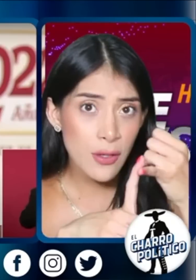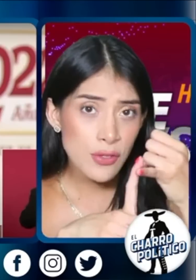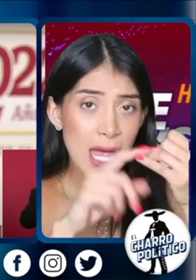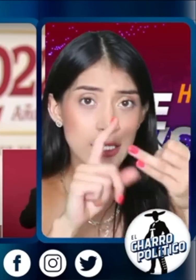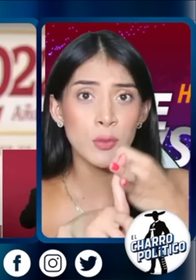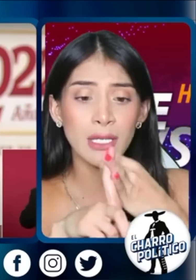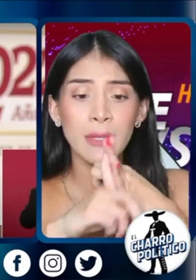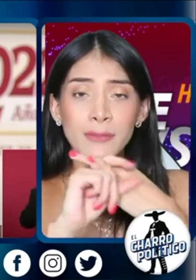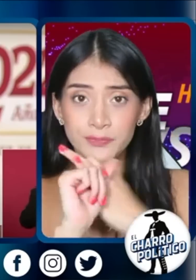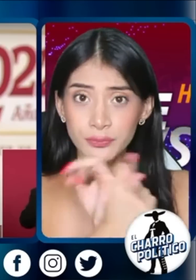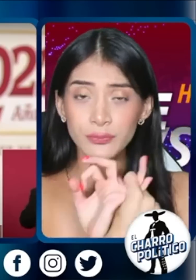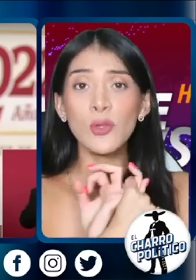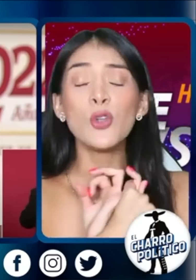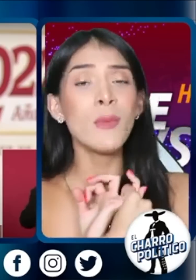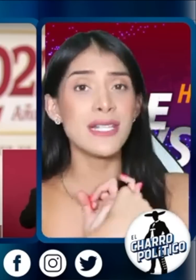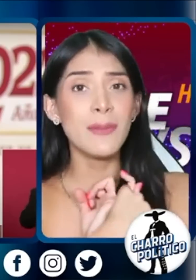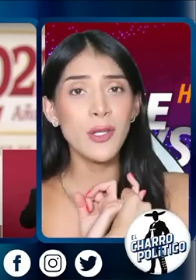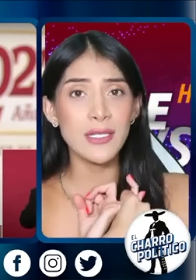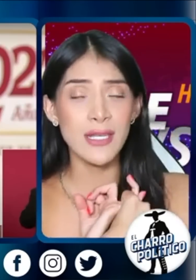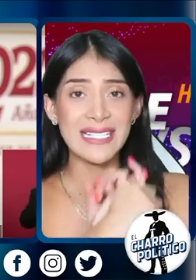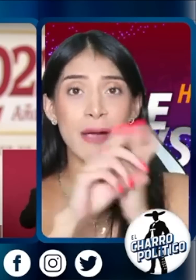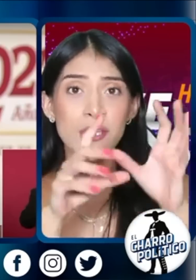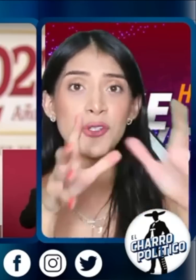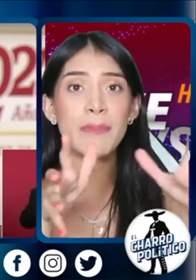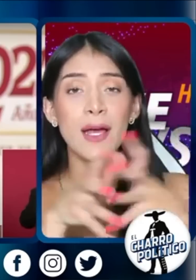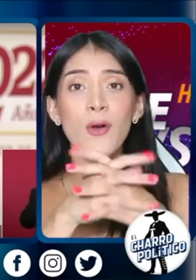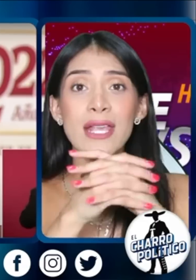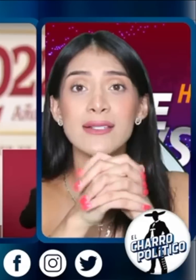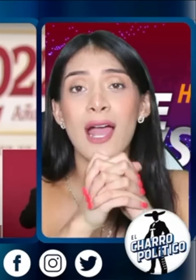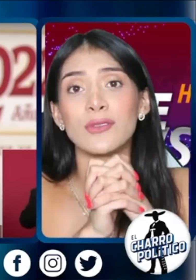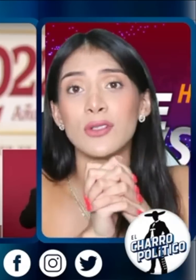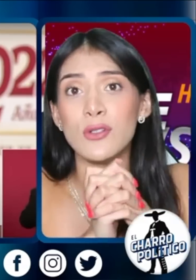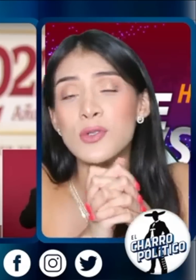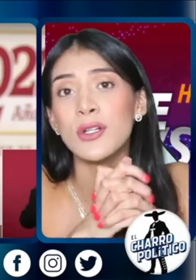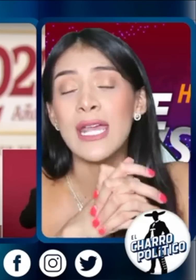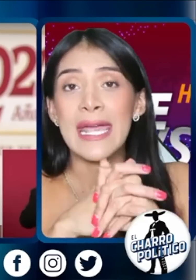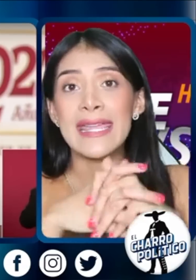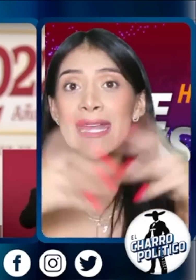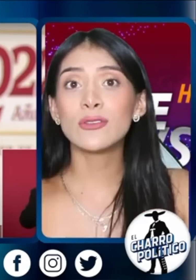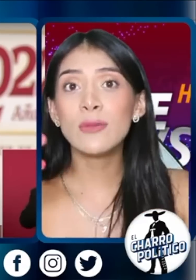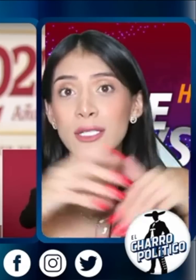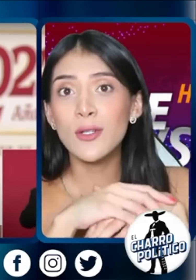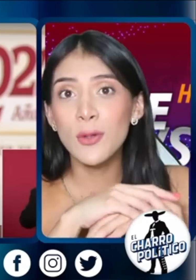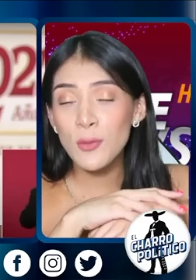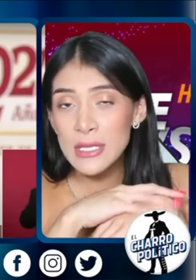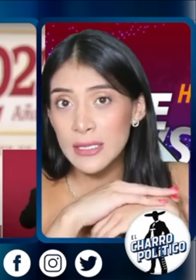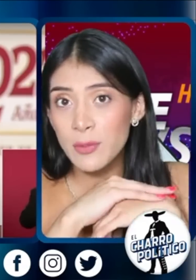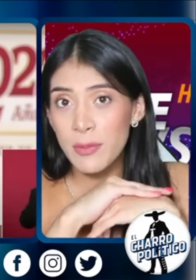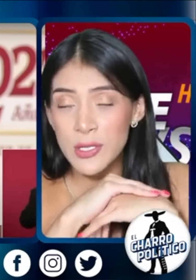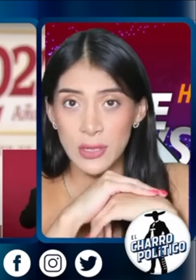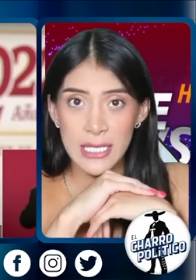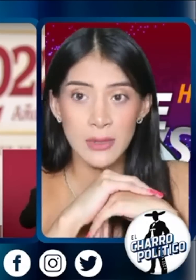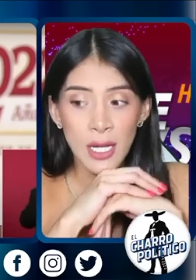así como también nombres de periodistas que habían solapado este acto de corrupción y en automático bueno pues